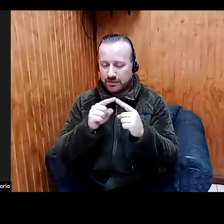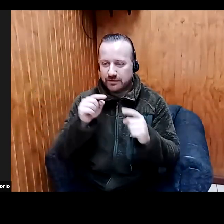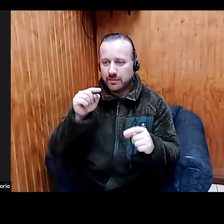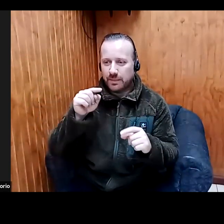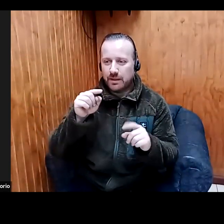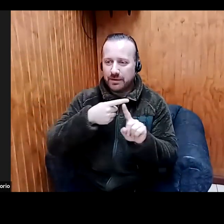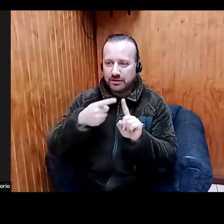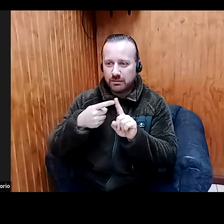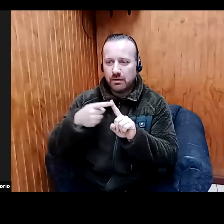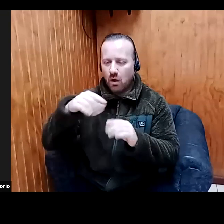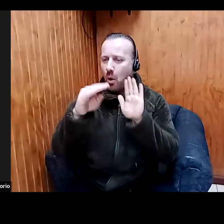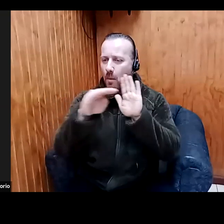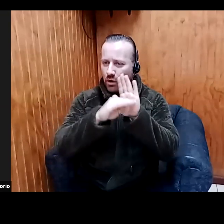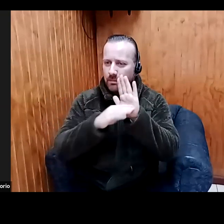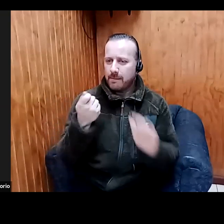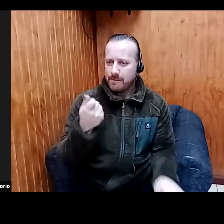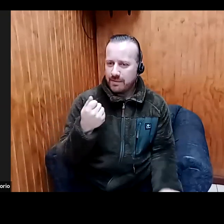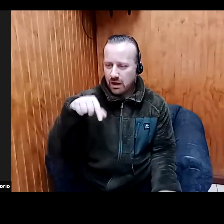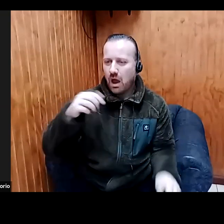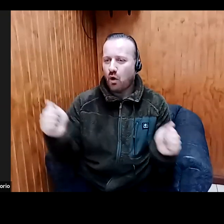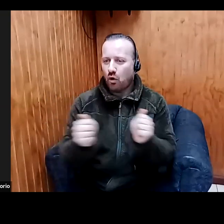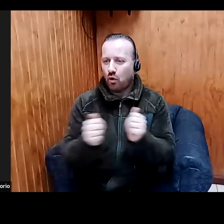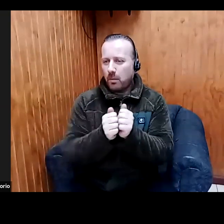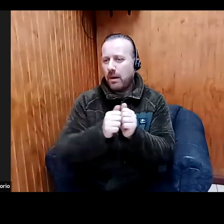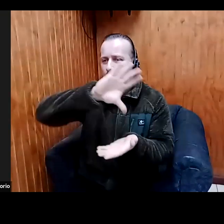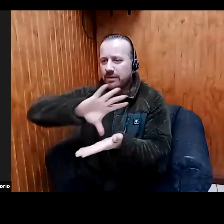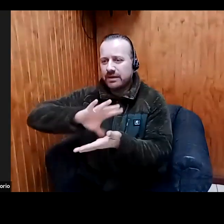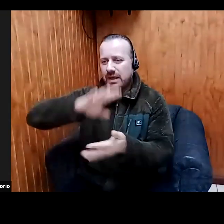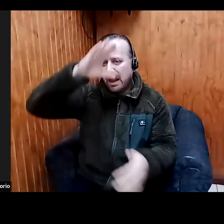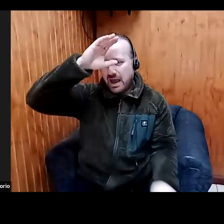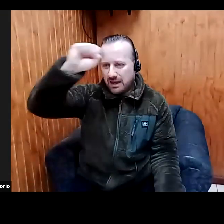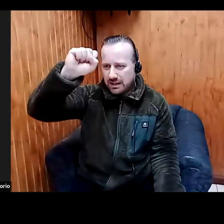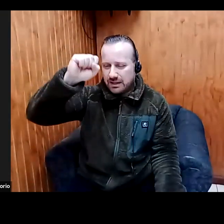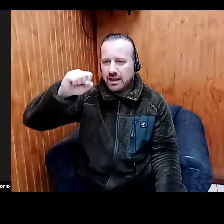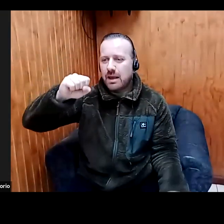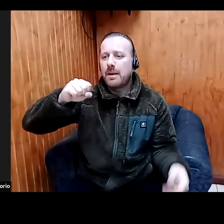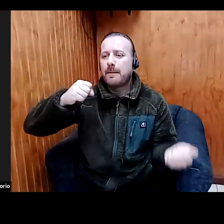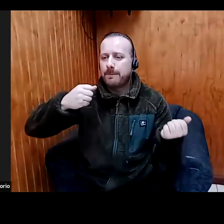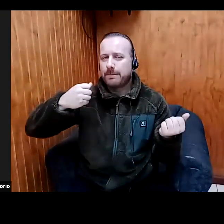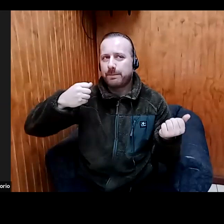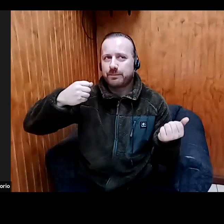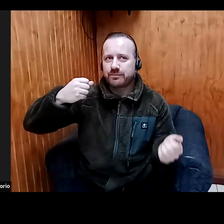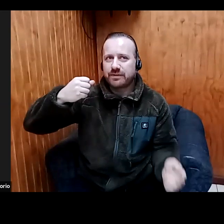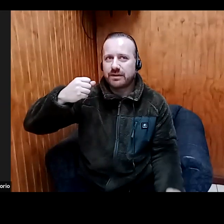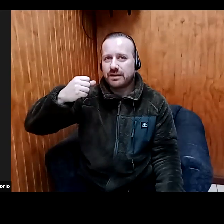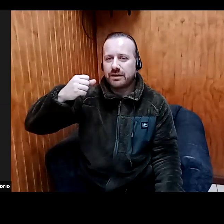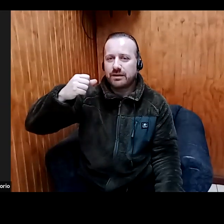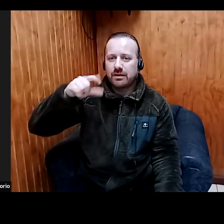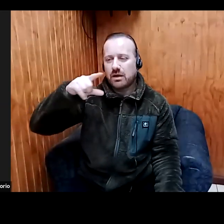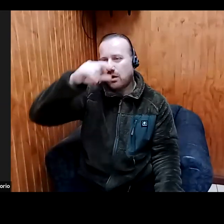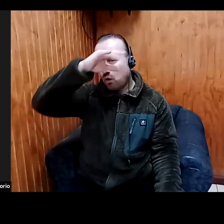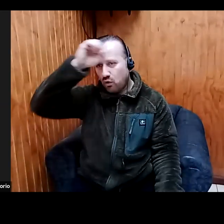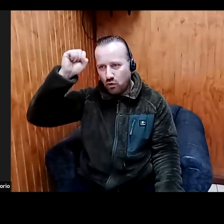y nos acompañan hoy día de los países de Argentina, de Perú, de Bolivia, Ecuador, Colombia,